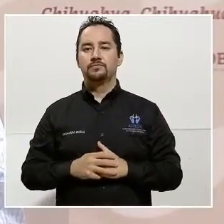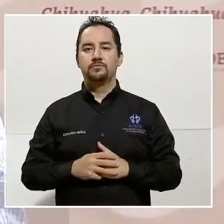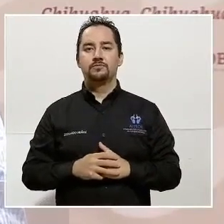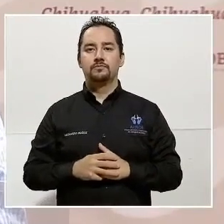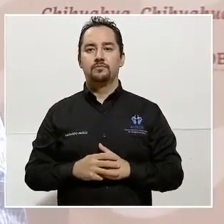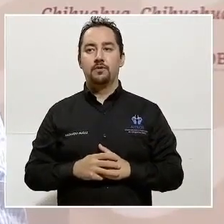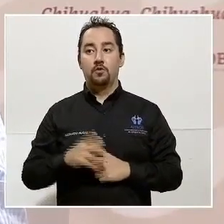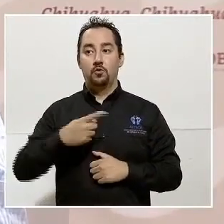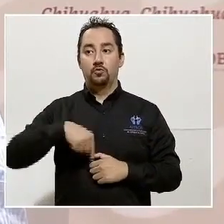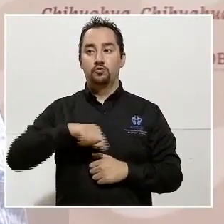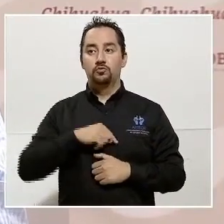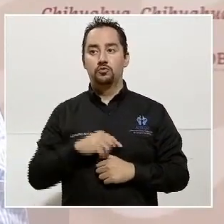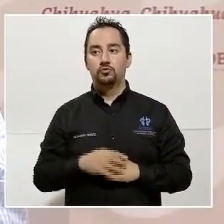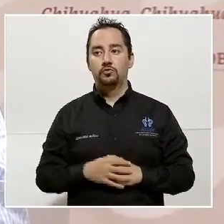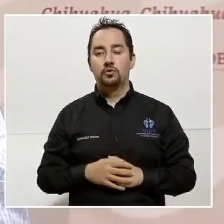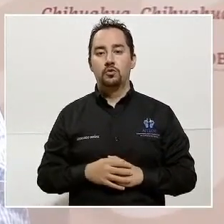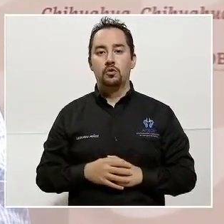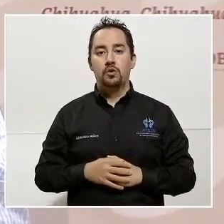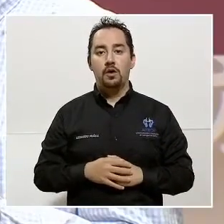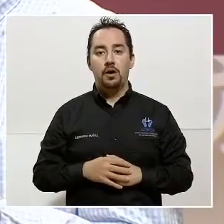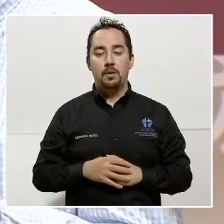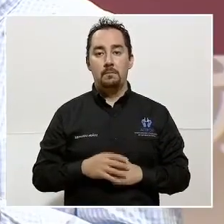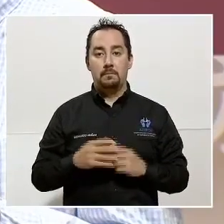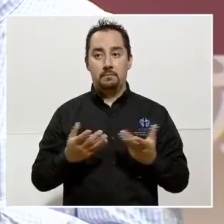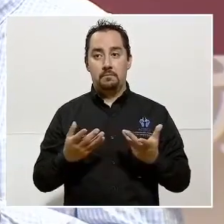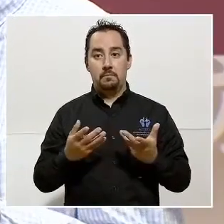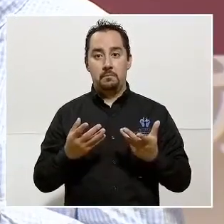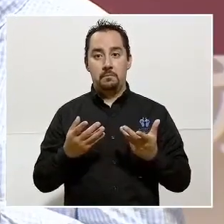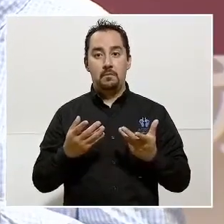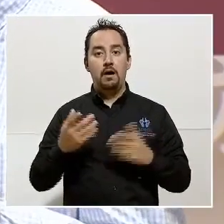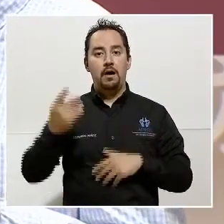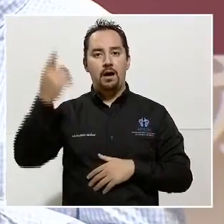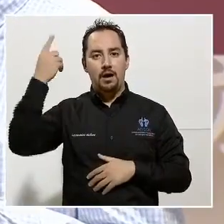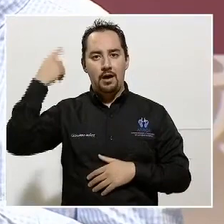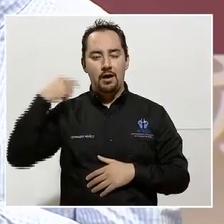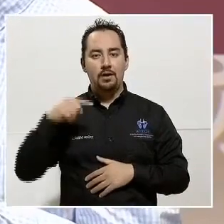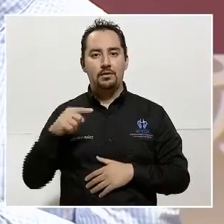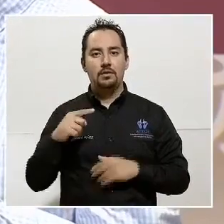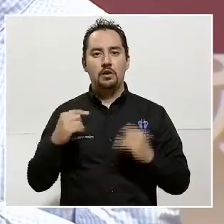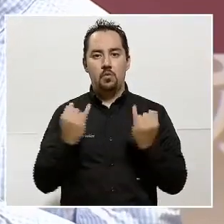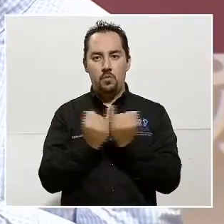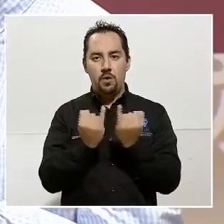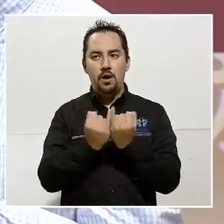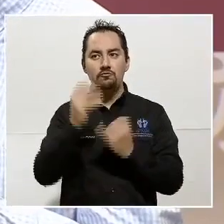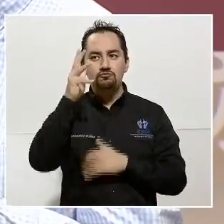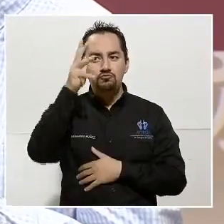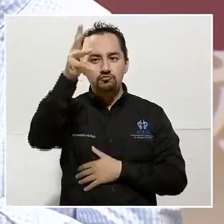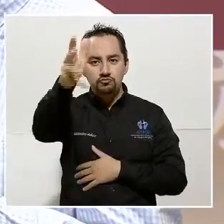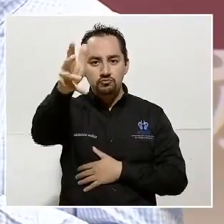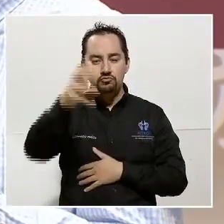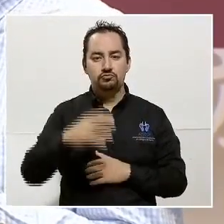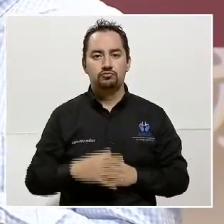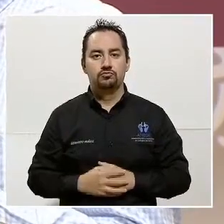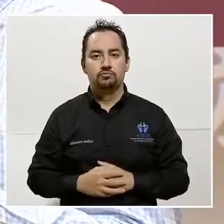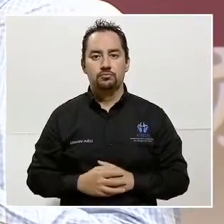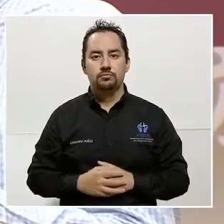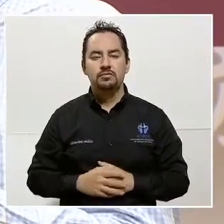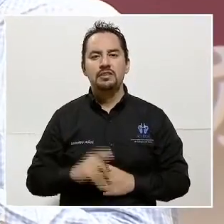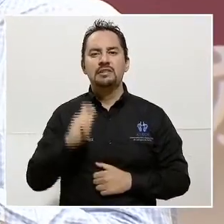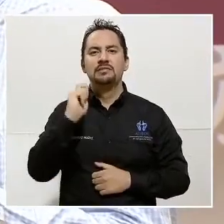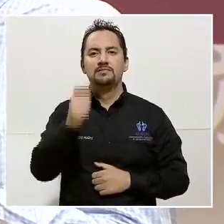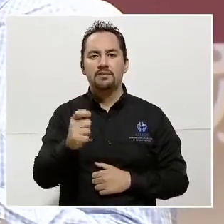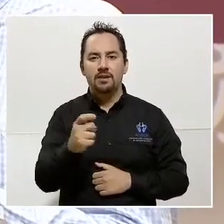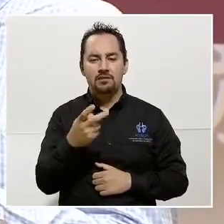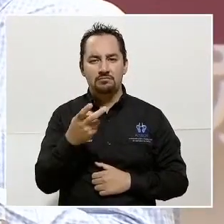Nuestra comisión se proyecta tanto en el pasado como hacia el futuro. ¿Qué